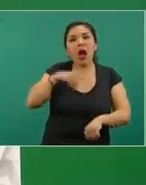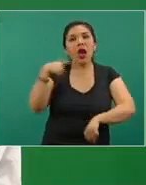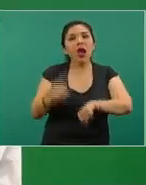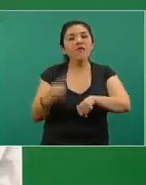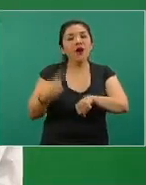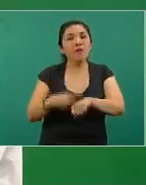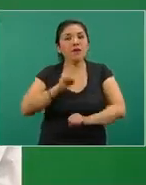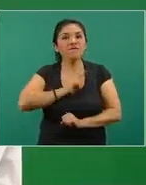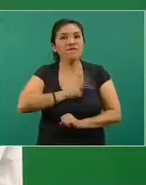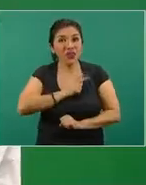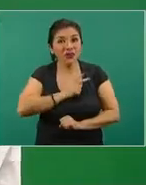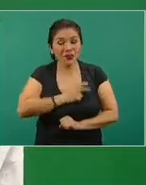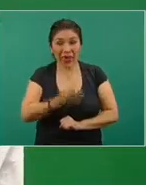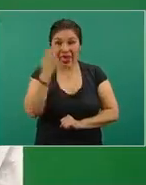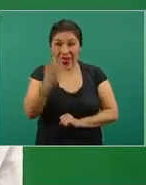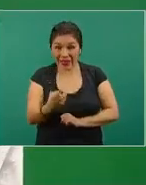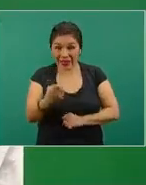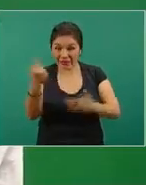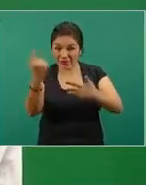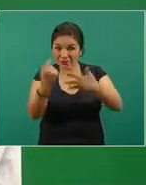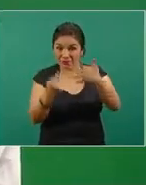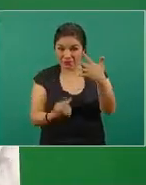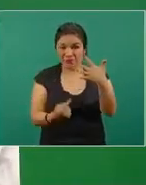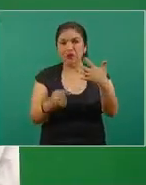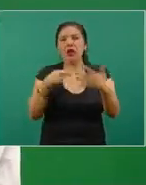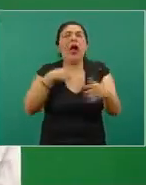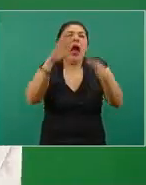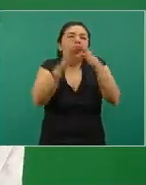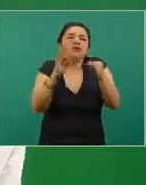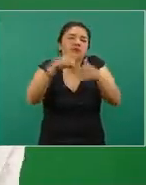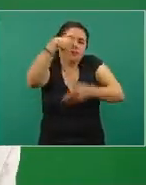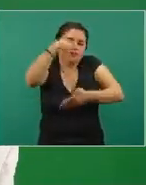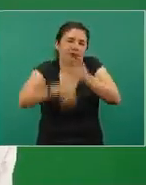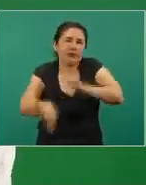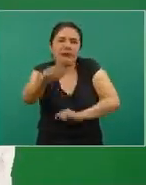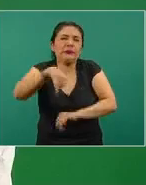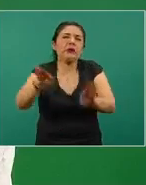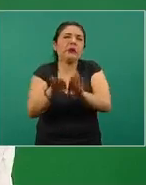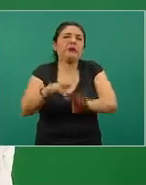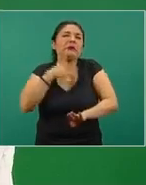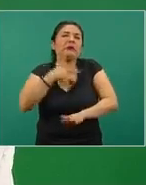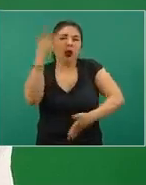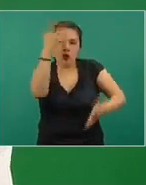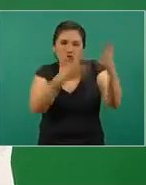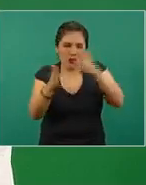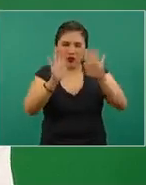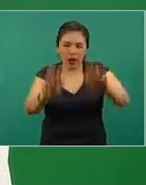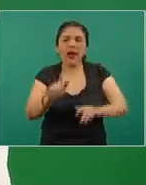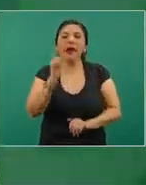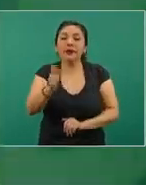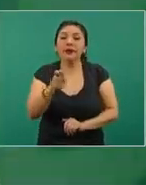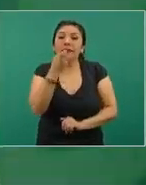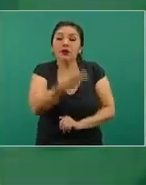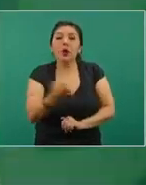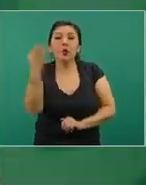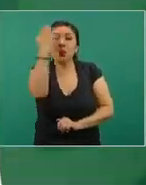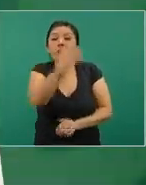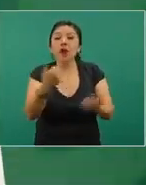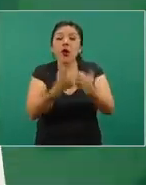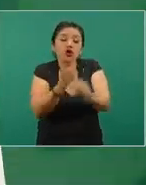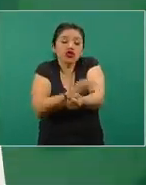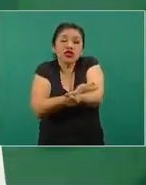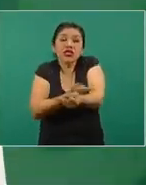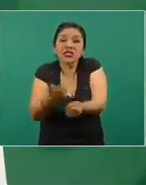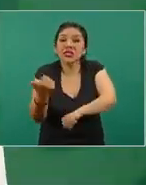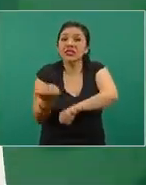estos marcadores, no entraré a ningún detalle técnico para no confundir a la población, son algunas pruebas sanguíneas que se